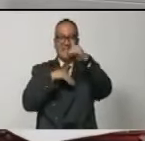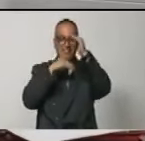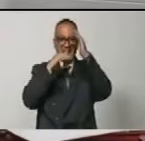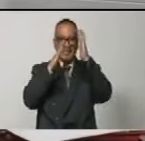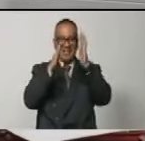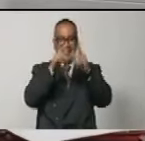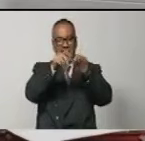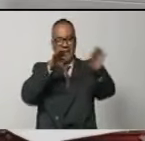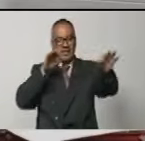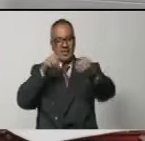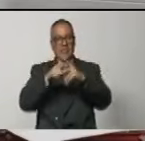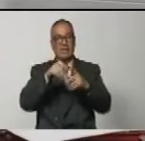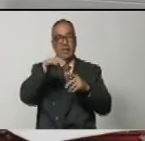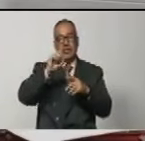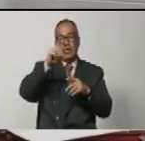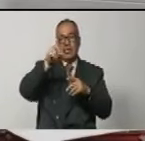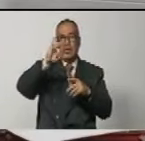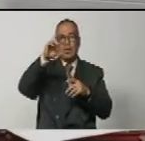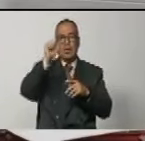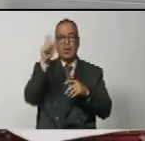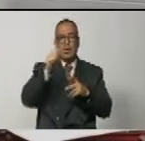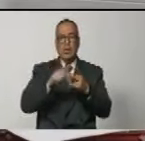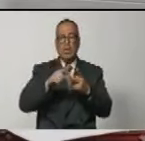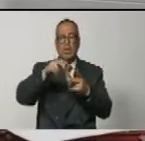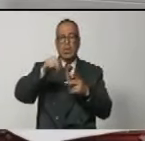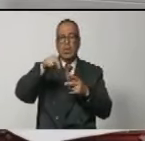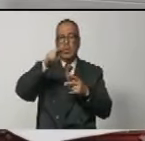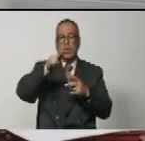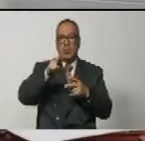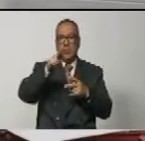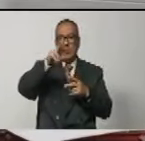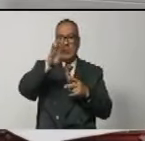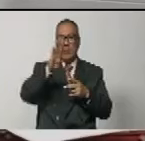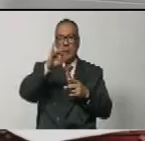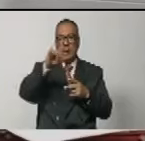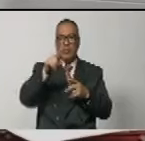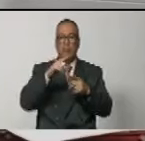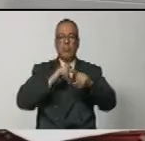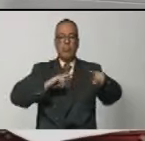arco. Edison Parada, atleta, y Jairobi Aponte,